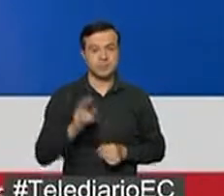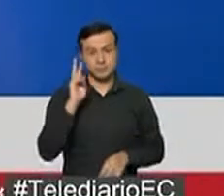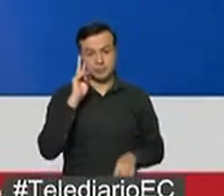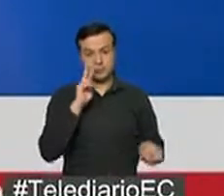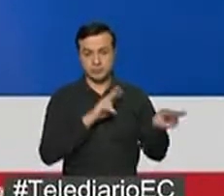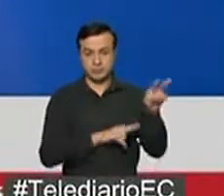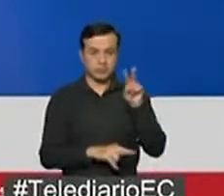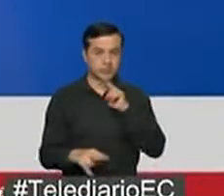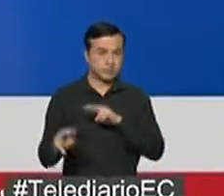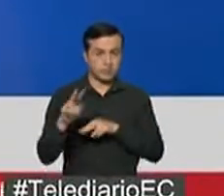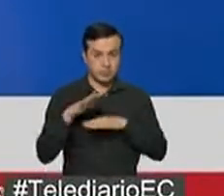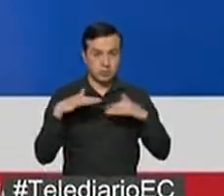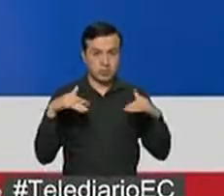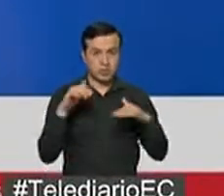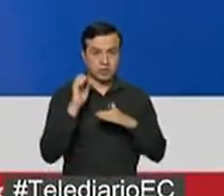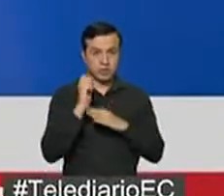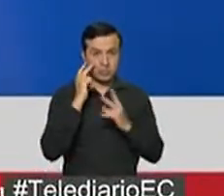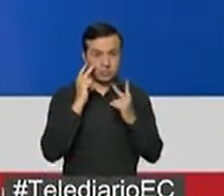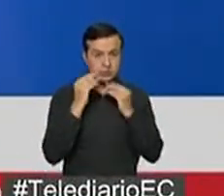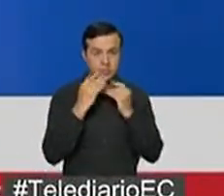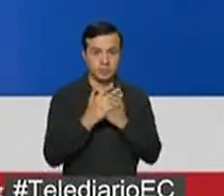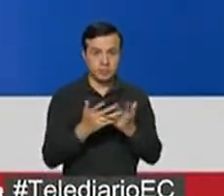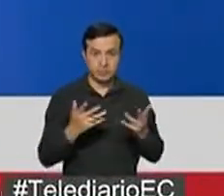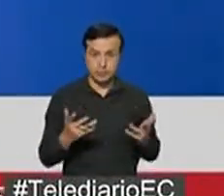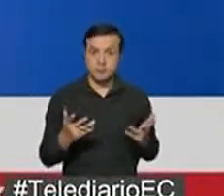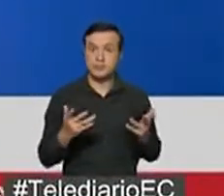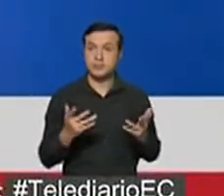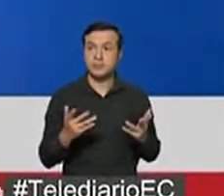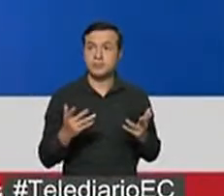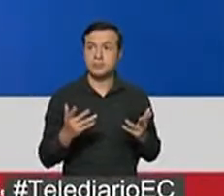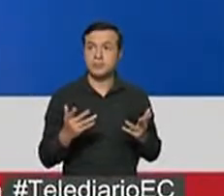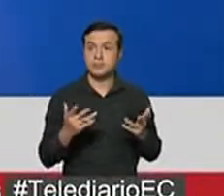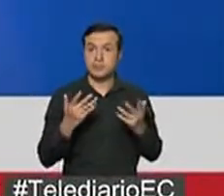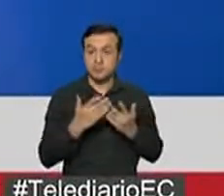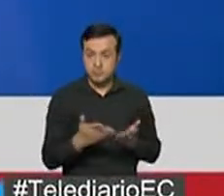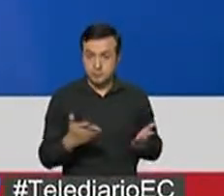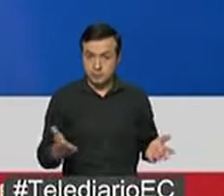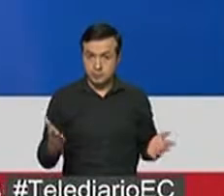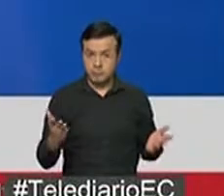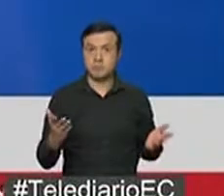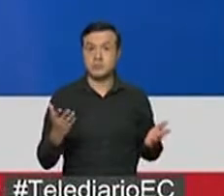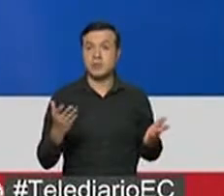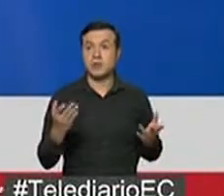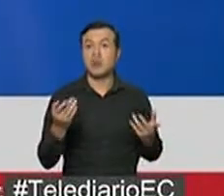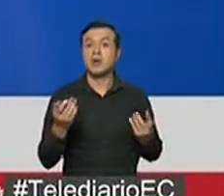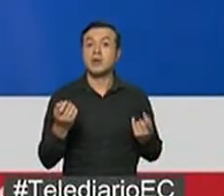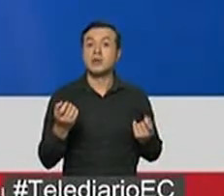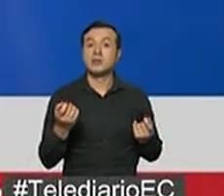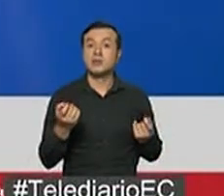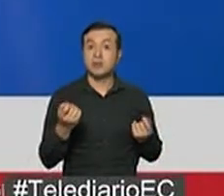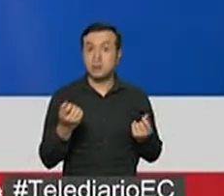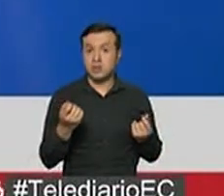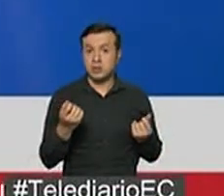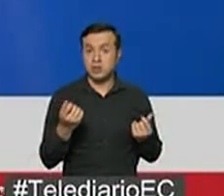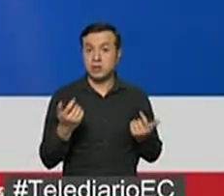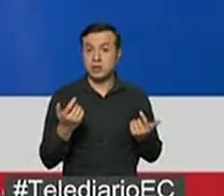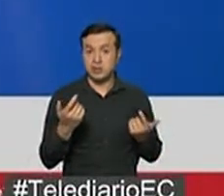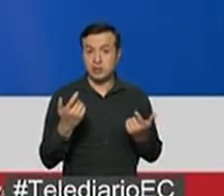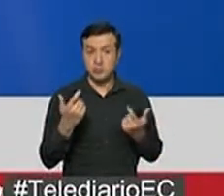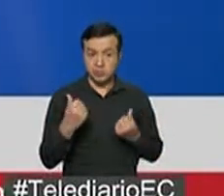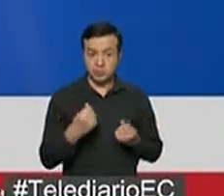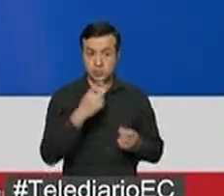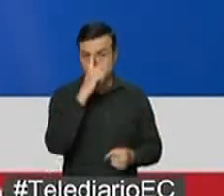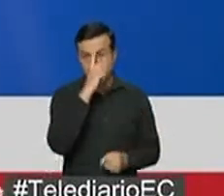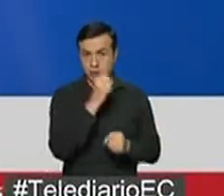ese material aquí en el ecuador y eso pues esos son costos digamos que lo trabajamos como